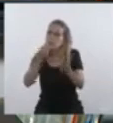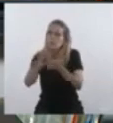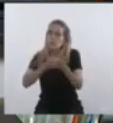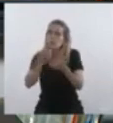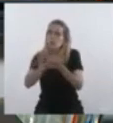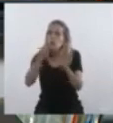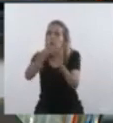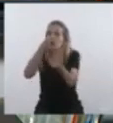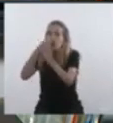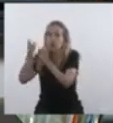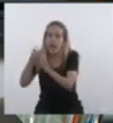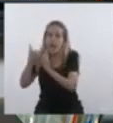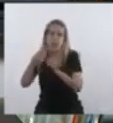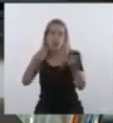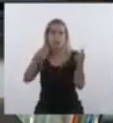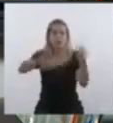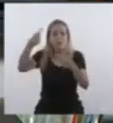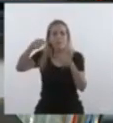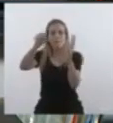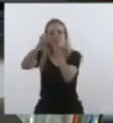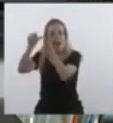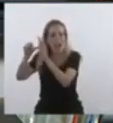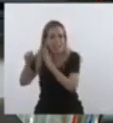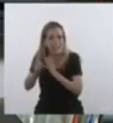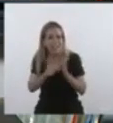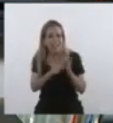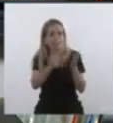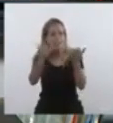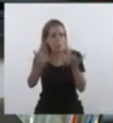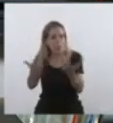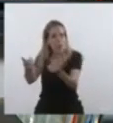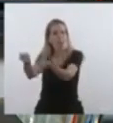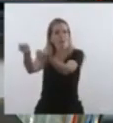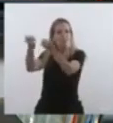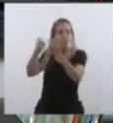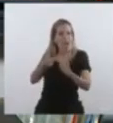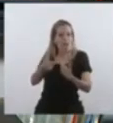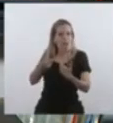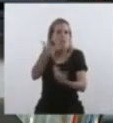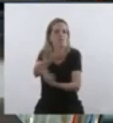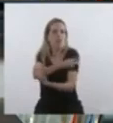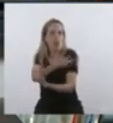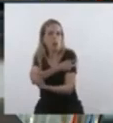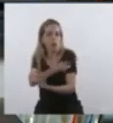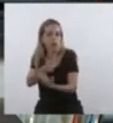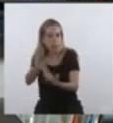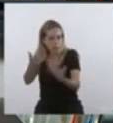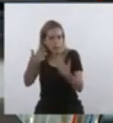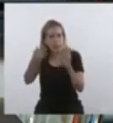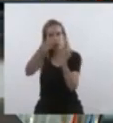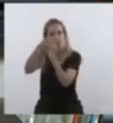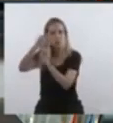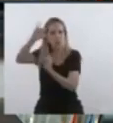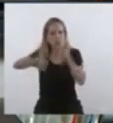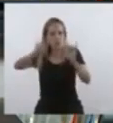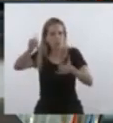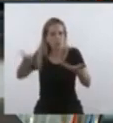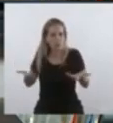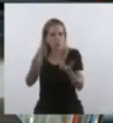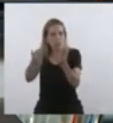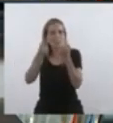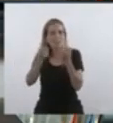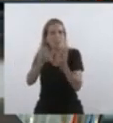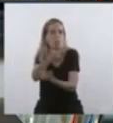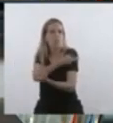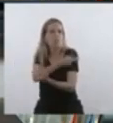negociando con todos, consultando a todo el que pueda ser proveedor de vacunas para que esas vacunas lleguen a los argentinos.